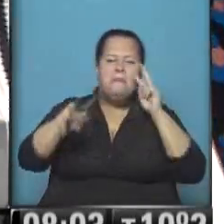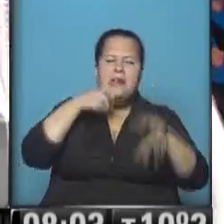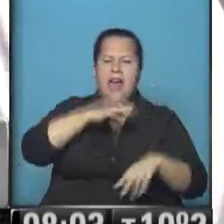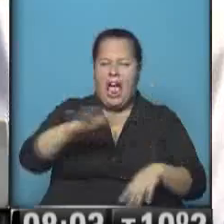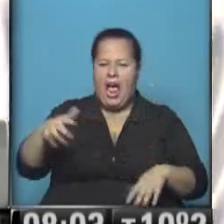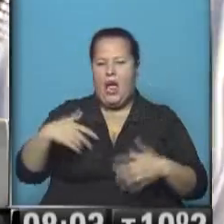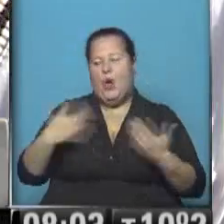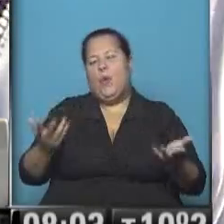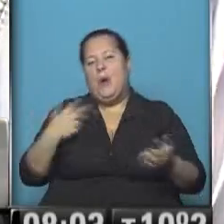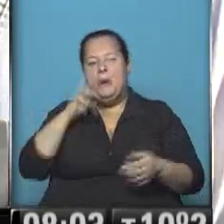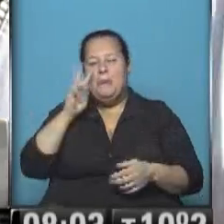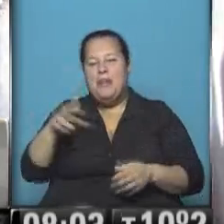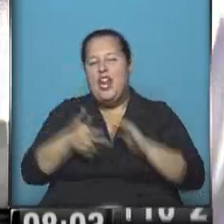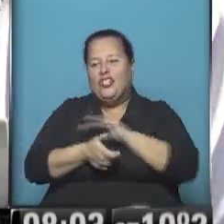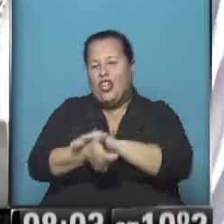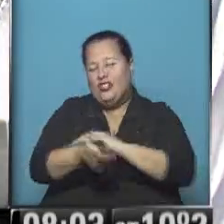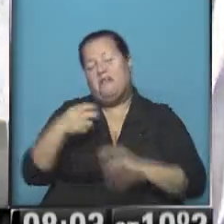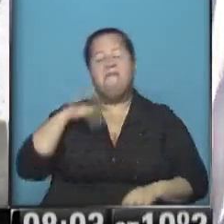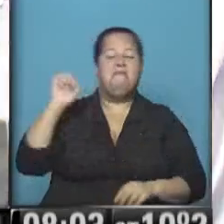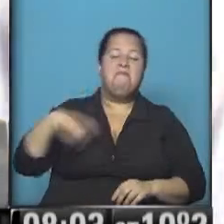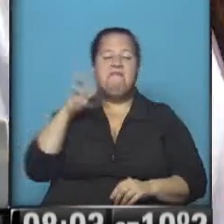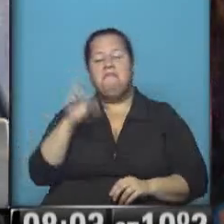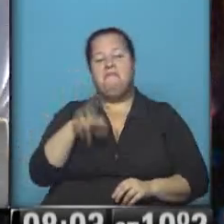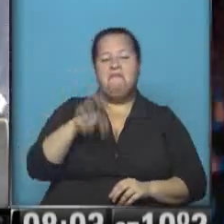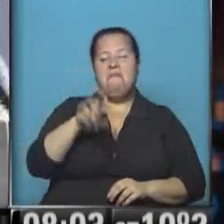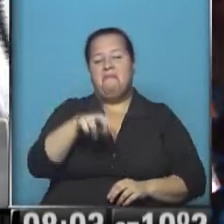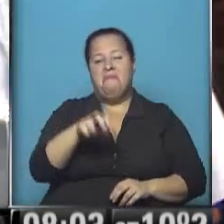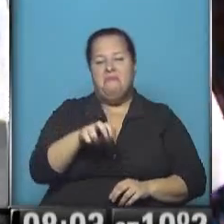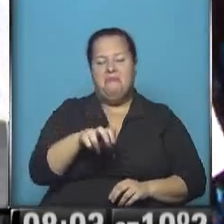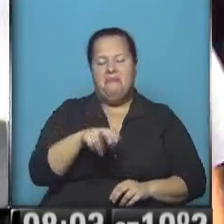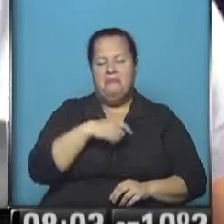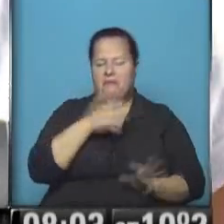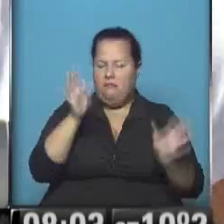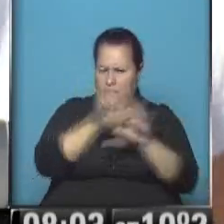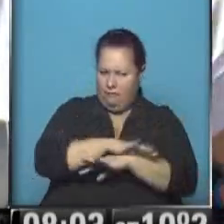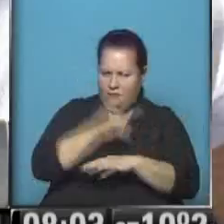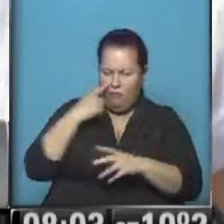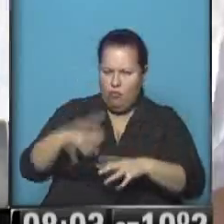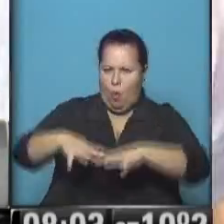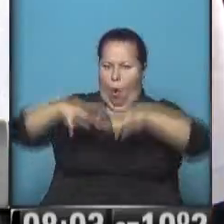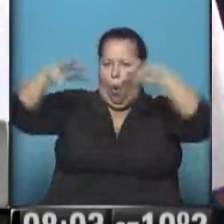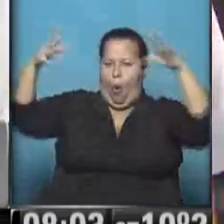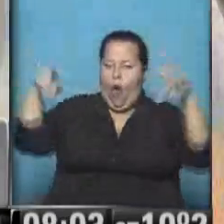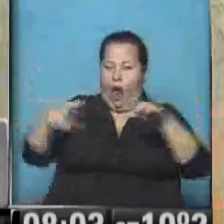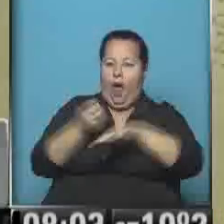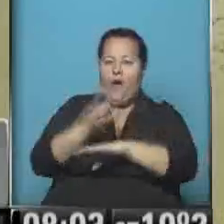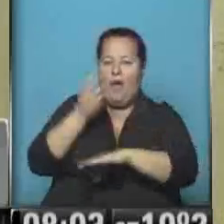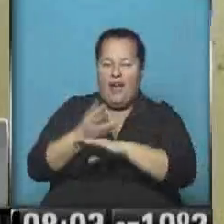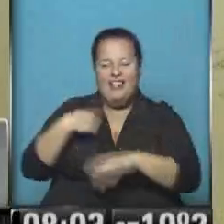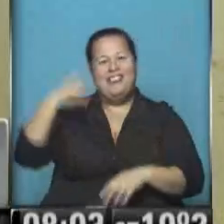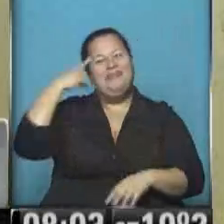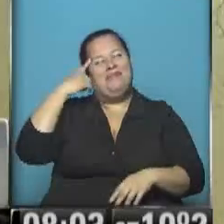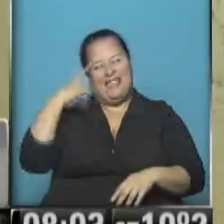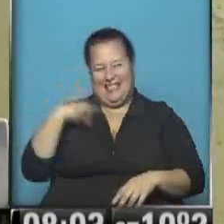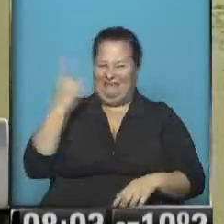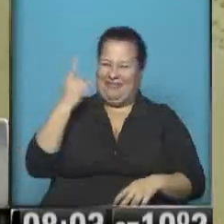hacia el agua y digo bueno estarán viendo una tortuga seguir caminando como siempre y de repente vi que salió una cosa enorme la ballena pensé